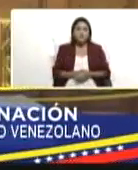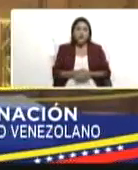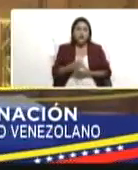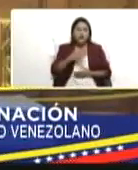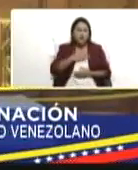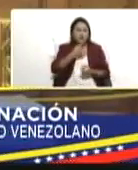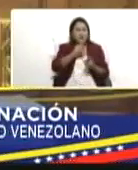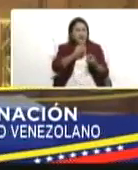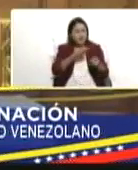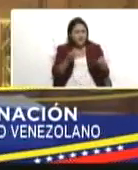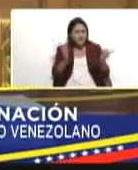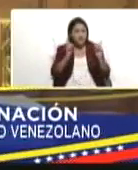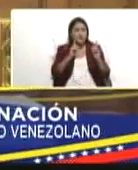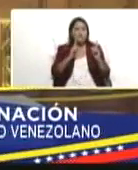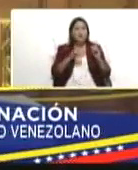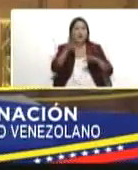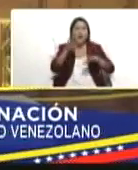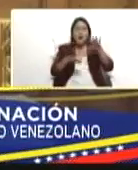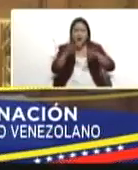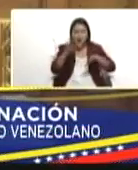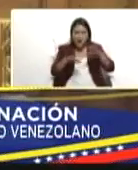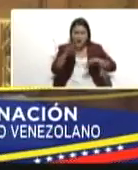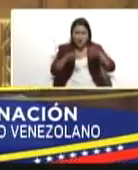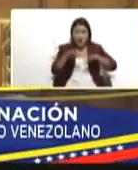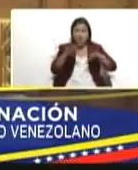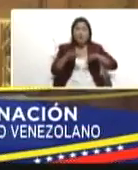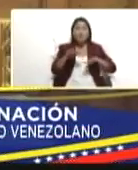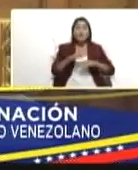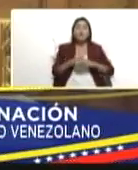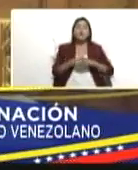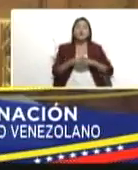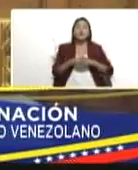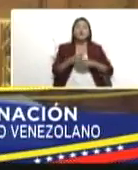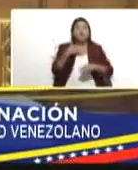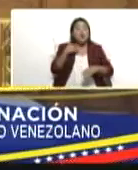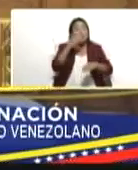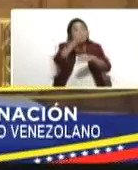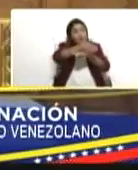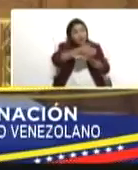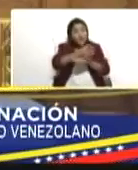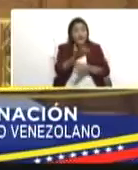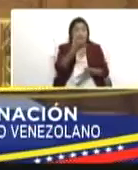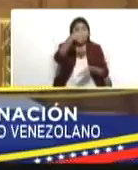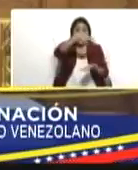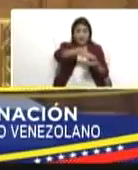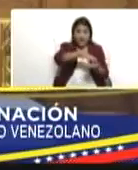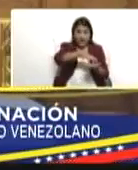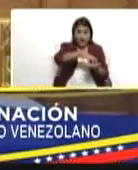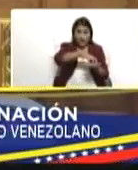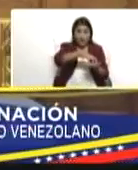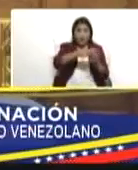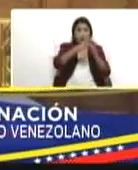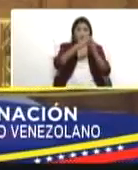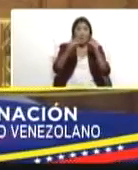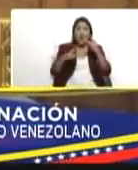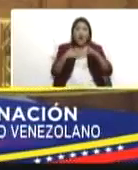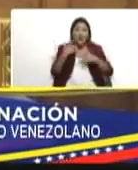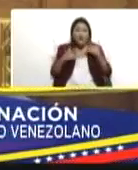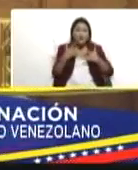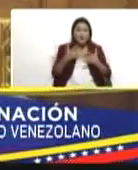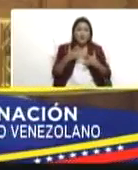hay mecanismos de seguridad que cuando yo voy a un estado entonces la ruta y todos mis eventos se entera a todo el mundo